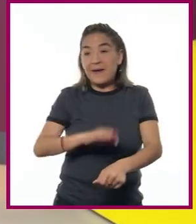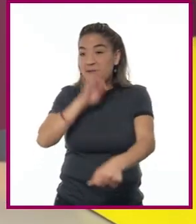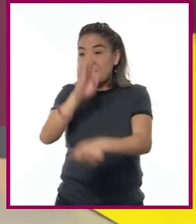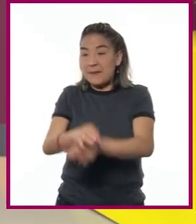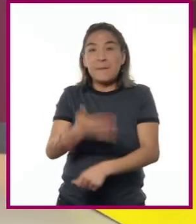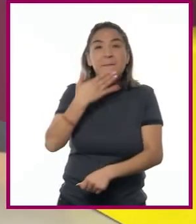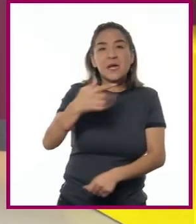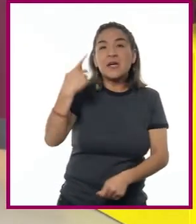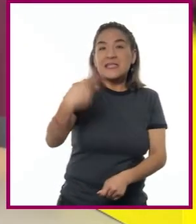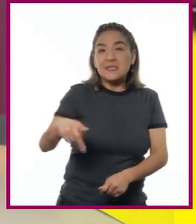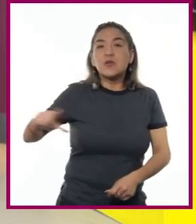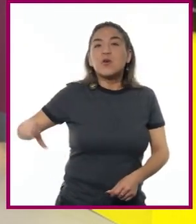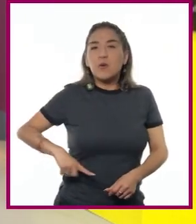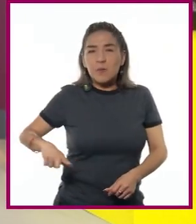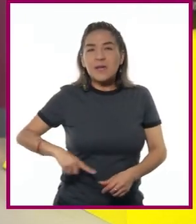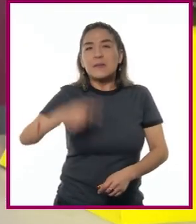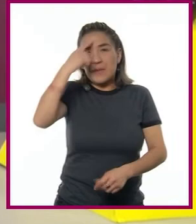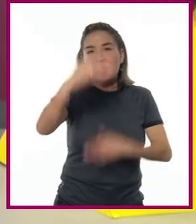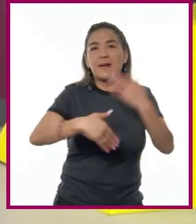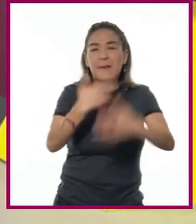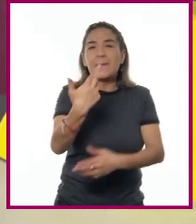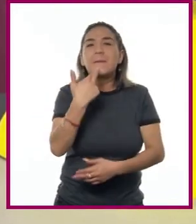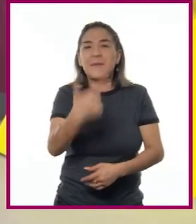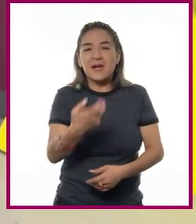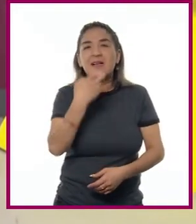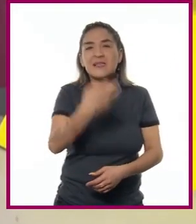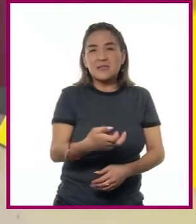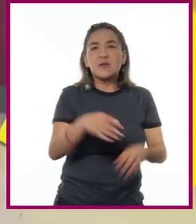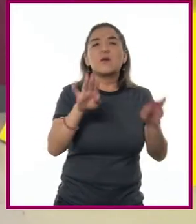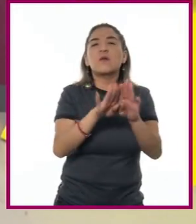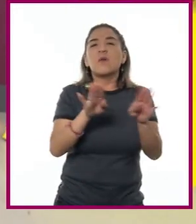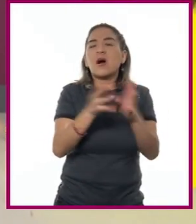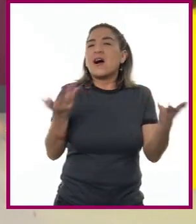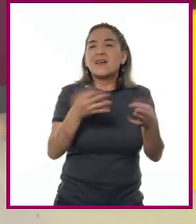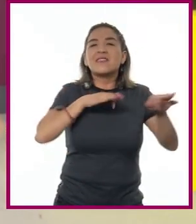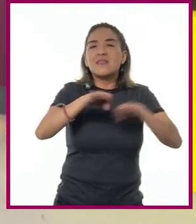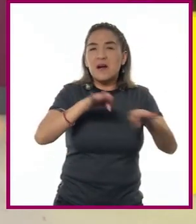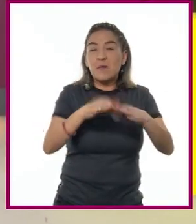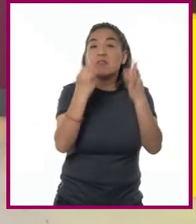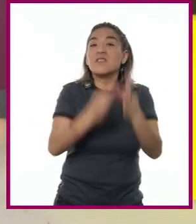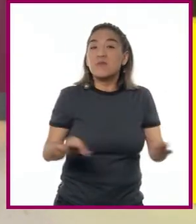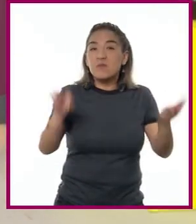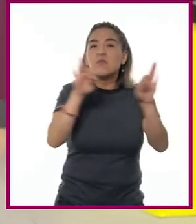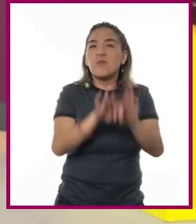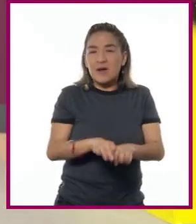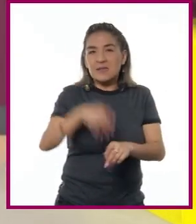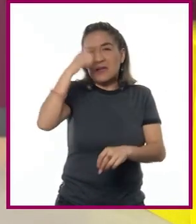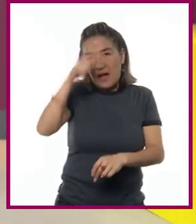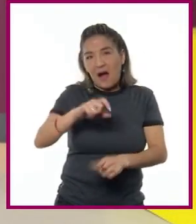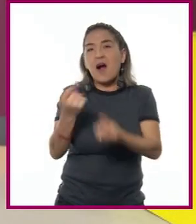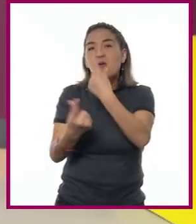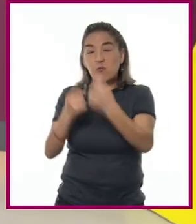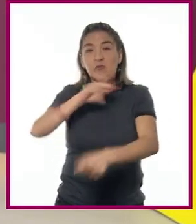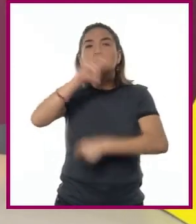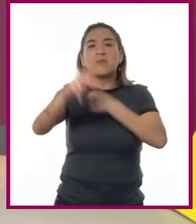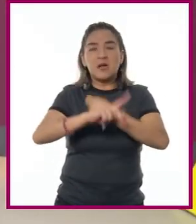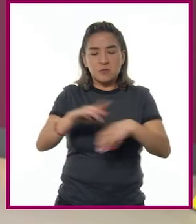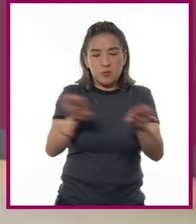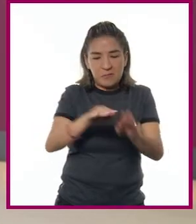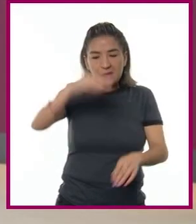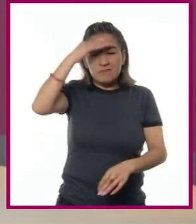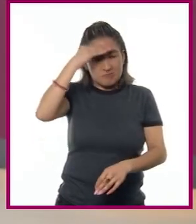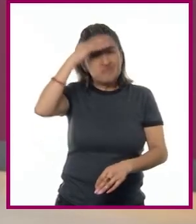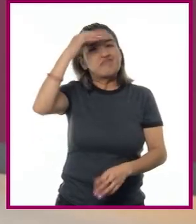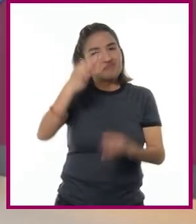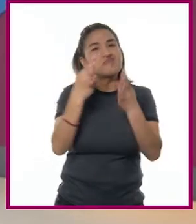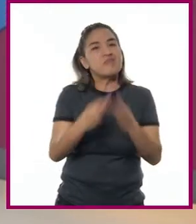y los gobiernos mejoren su desempeño ha sido una tarea importante en países que asumen la importancia